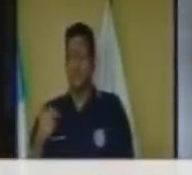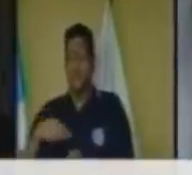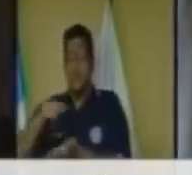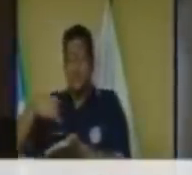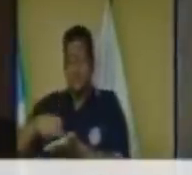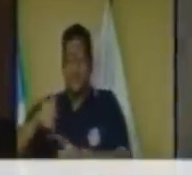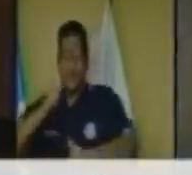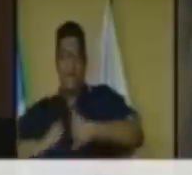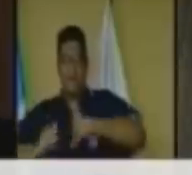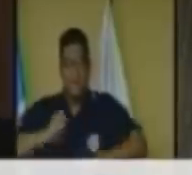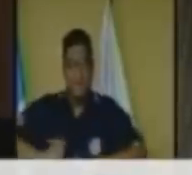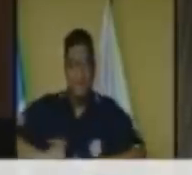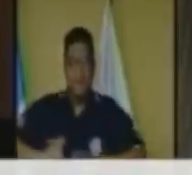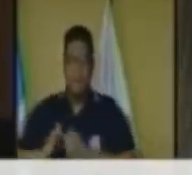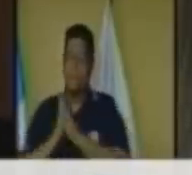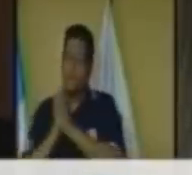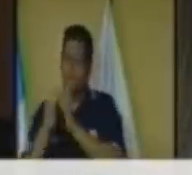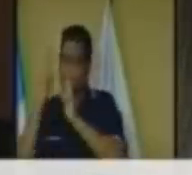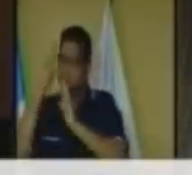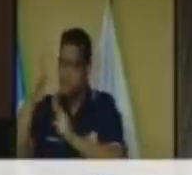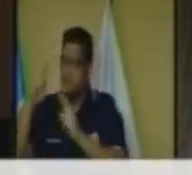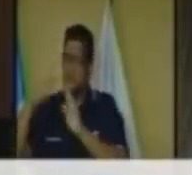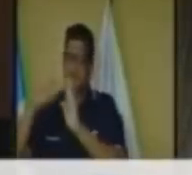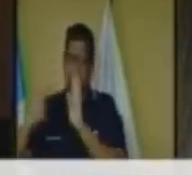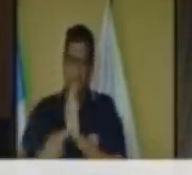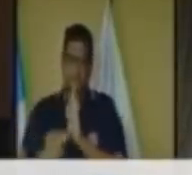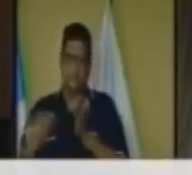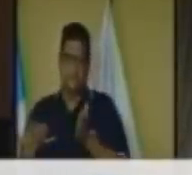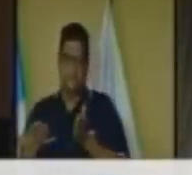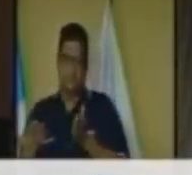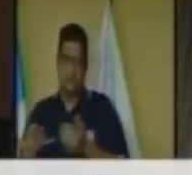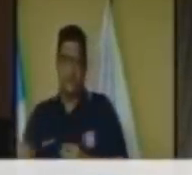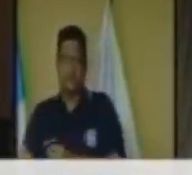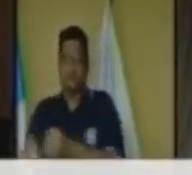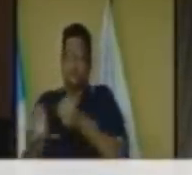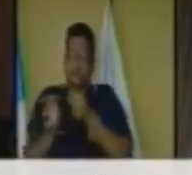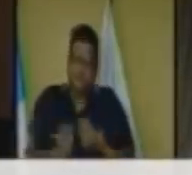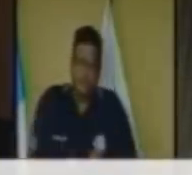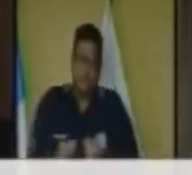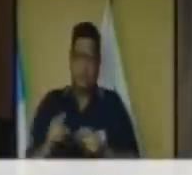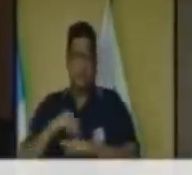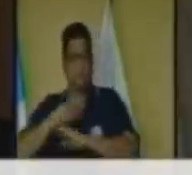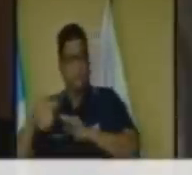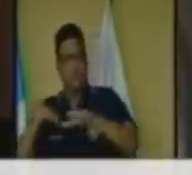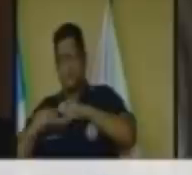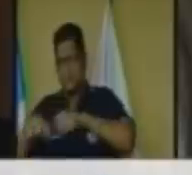favor acaten la instrucción, suspendan todas las actividades.